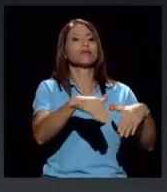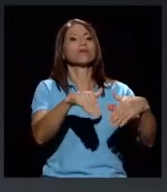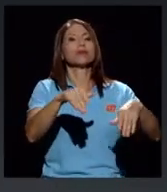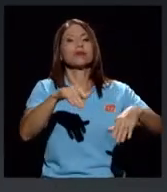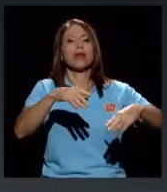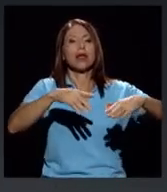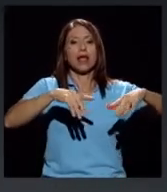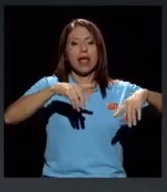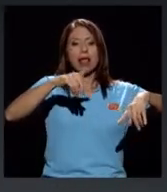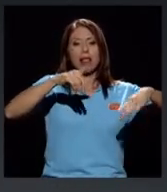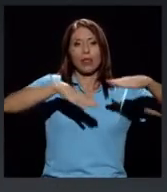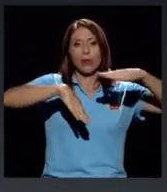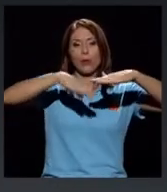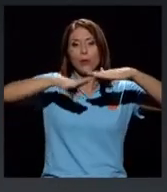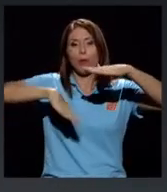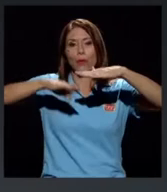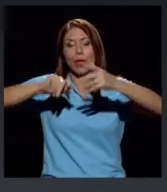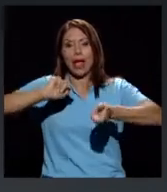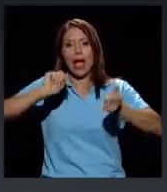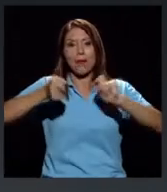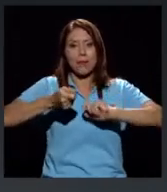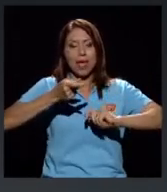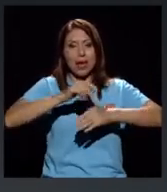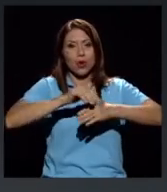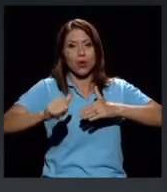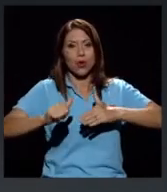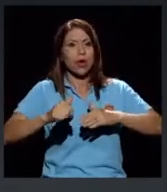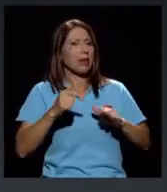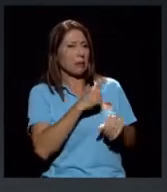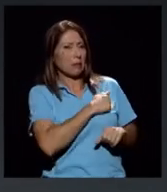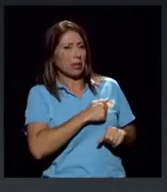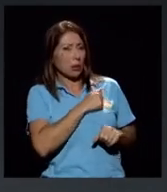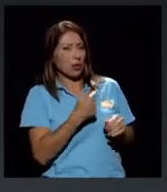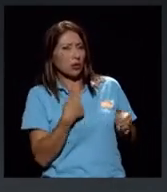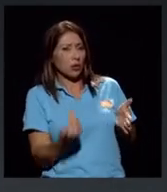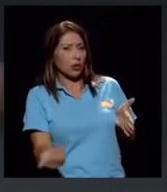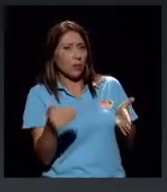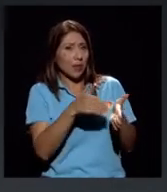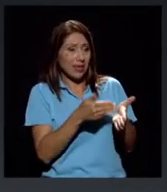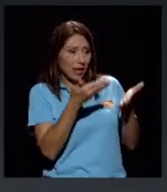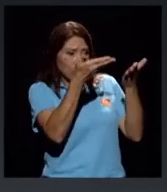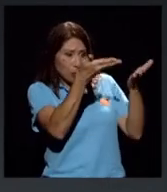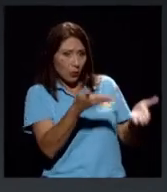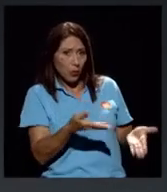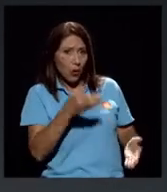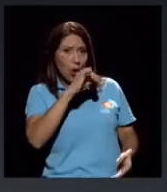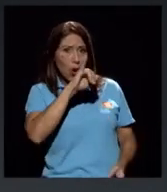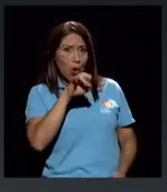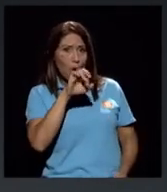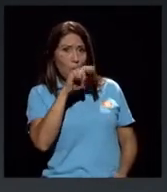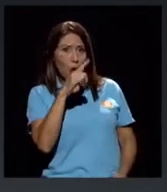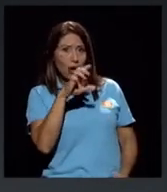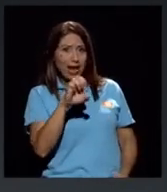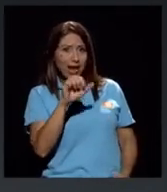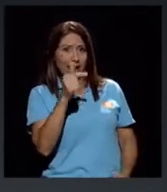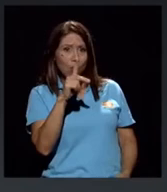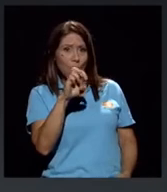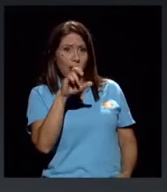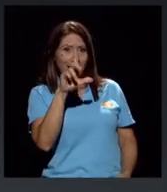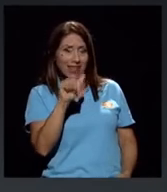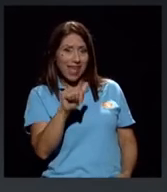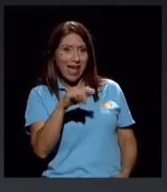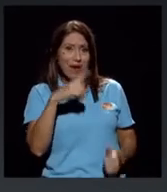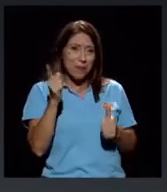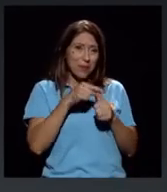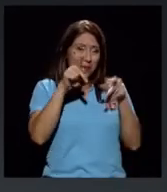lo quiero volver a repetir don jorge guardia este está aquí fue el primero que y liberó el